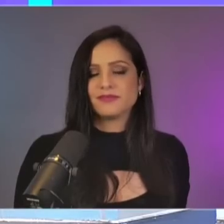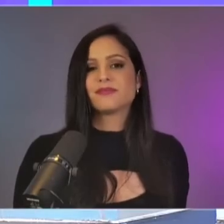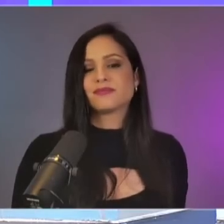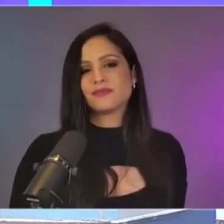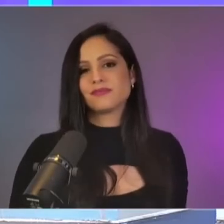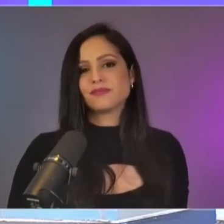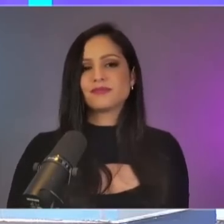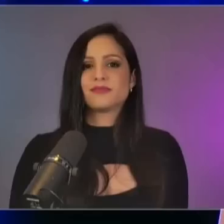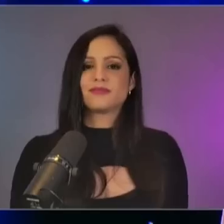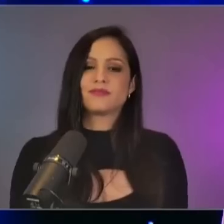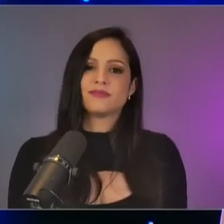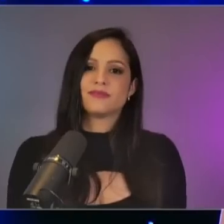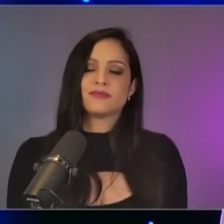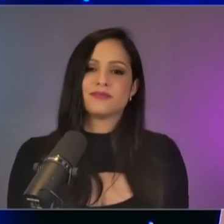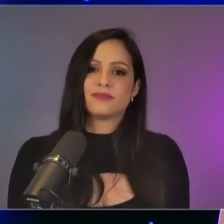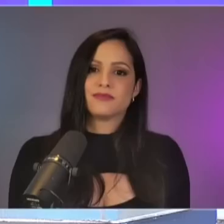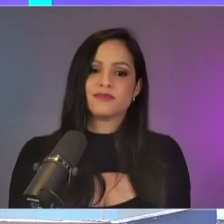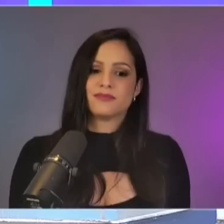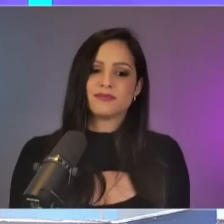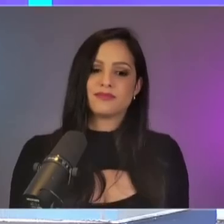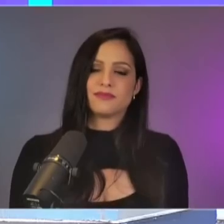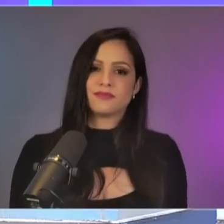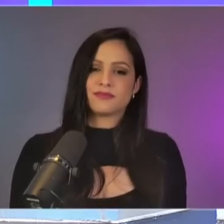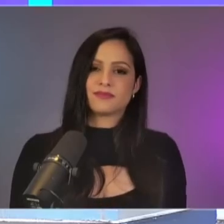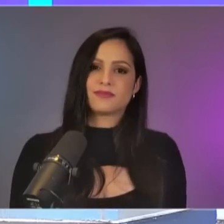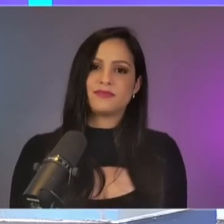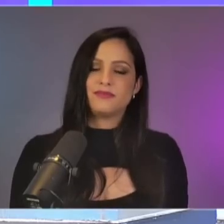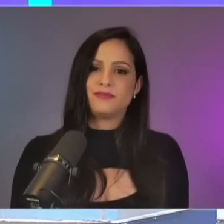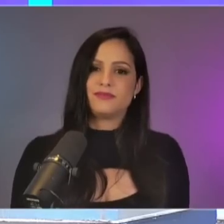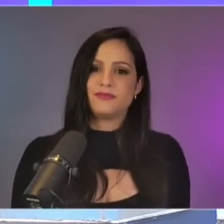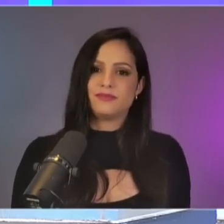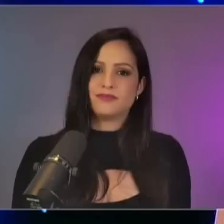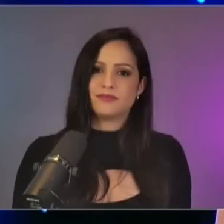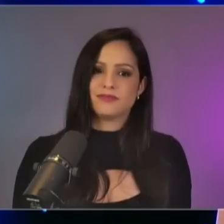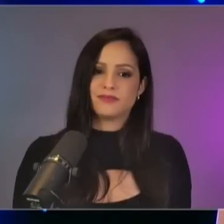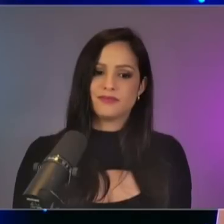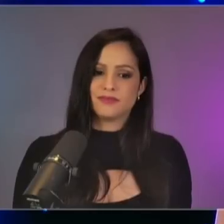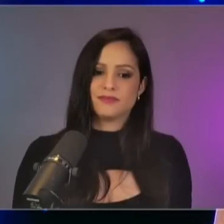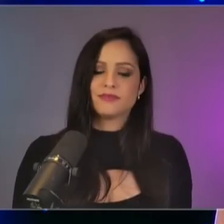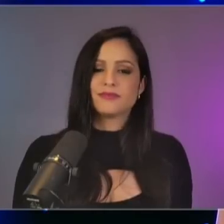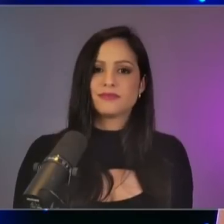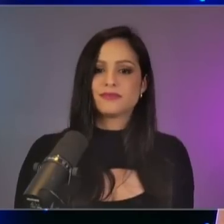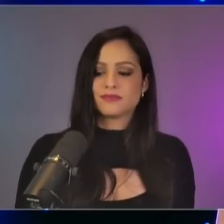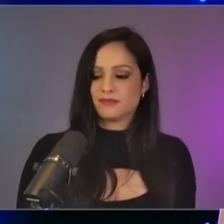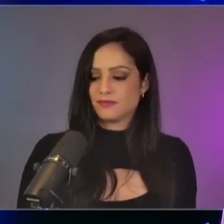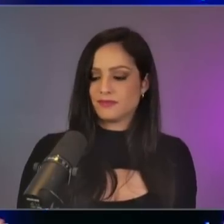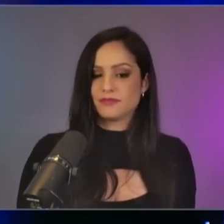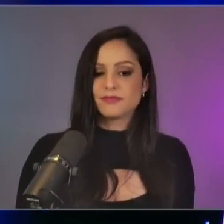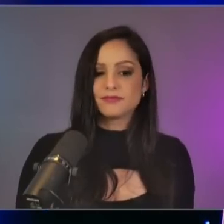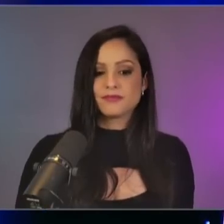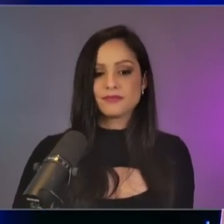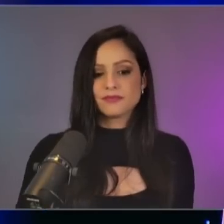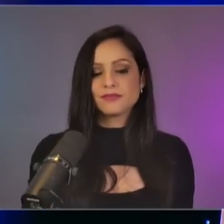curso porque todo eso va a evolucionar claro nosotros hacemos reuniones mensuales a veces dos veces al mes hay